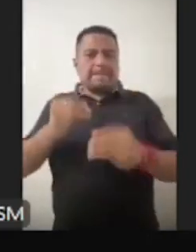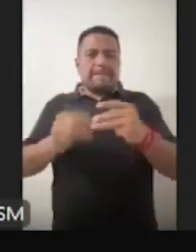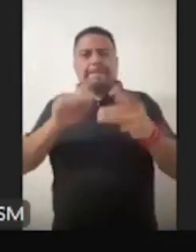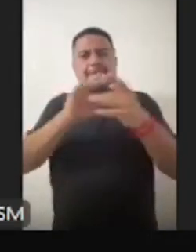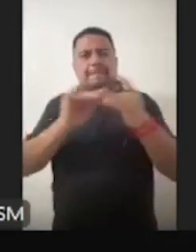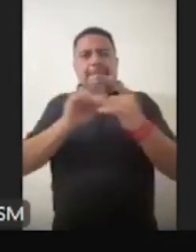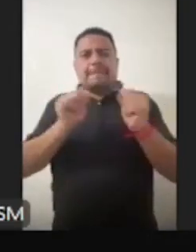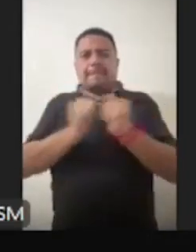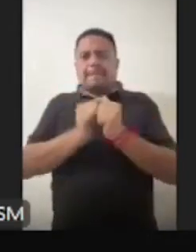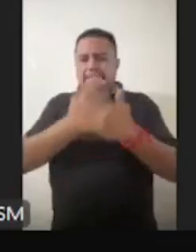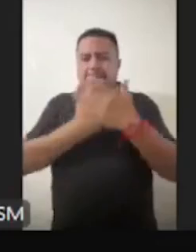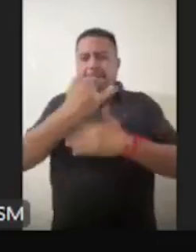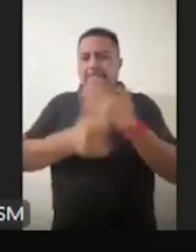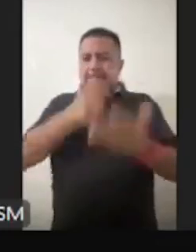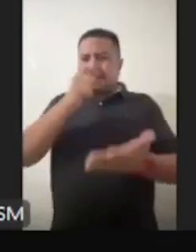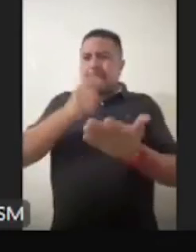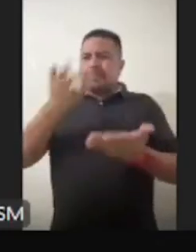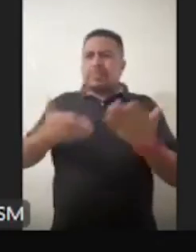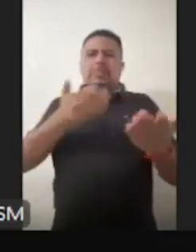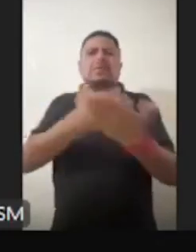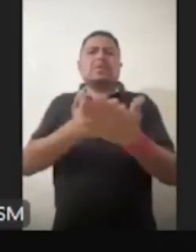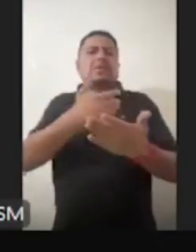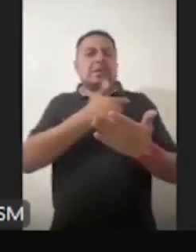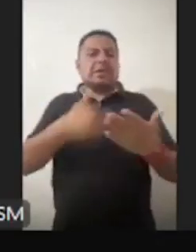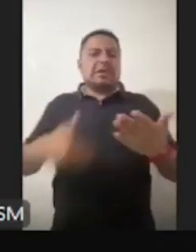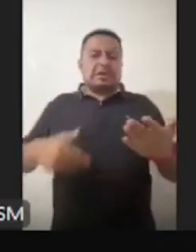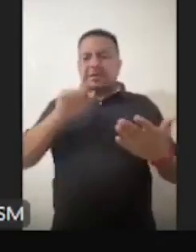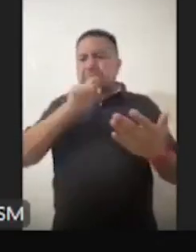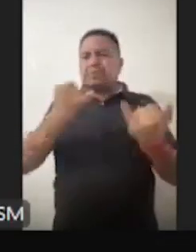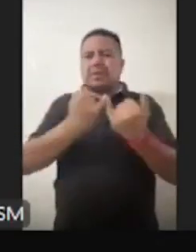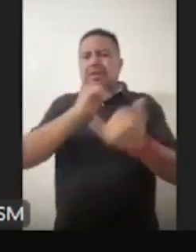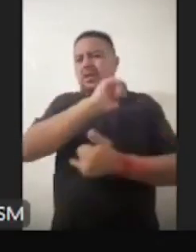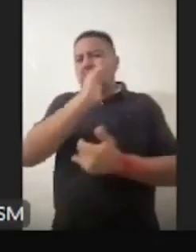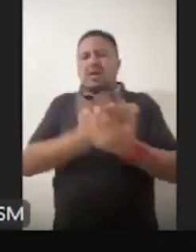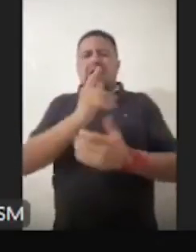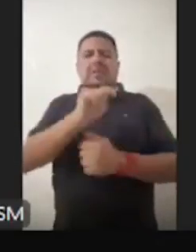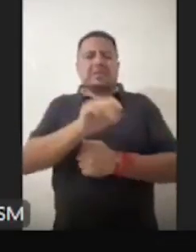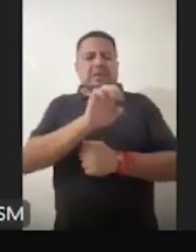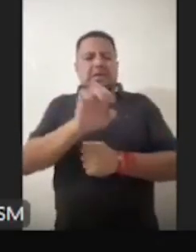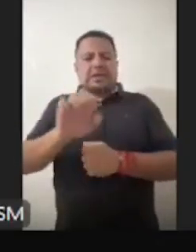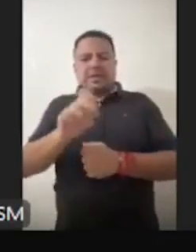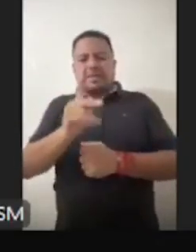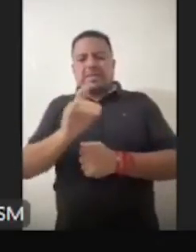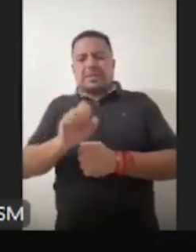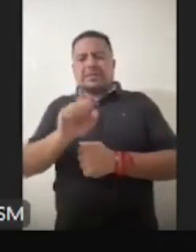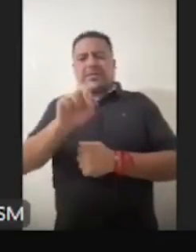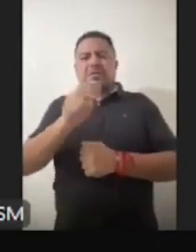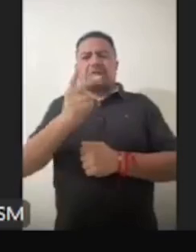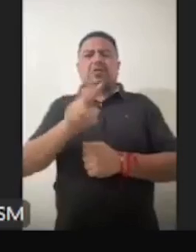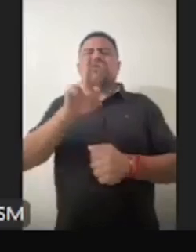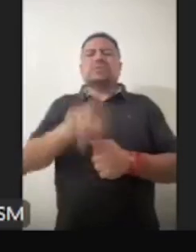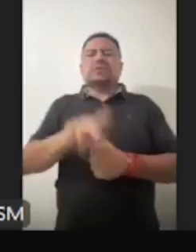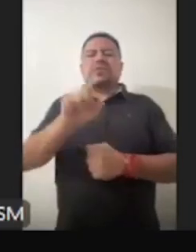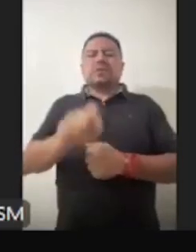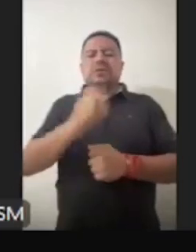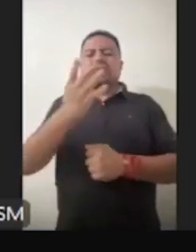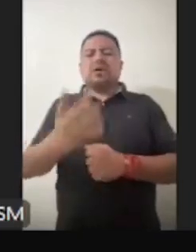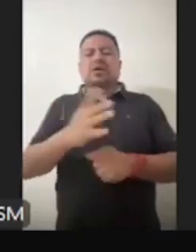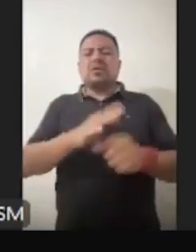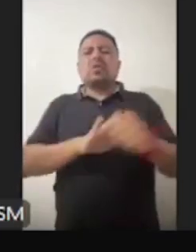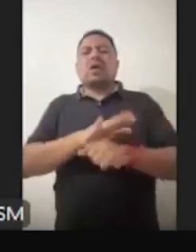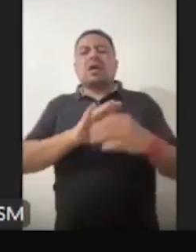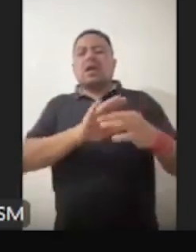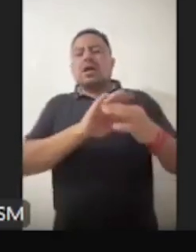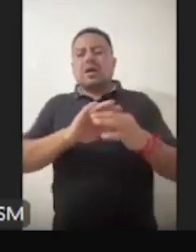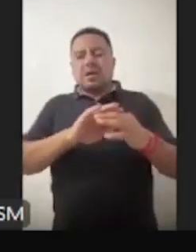proyecto de sentencia que propone la magistrada Evelyn Rodríguez Chinol en el expediente TE, diagonal P, diagonal 32, diagonal 2024, relativo al